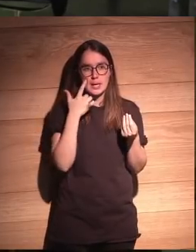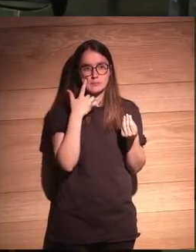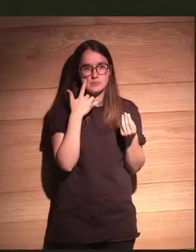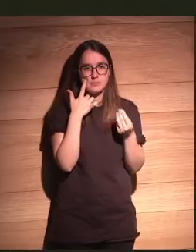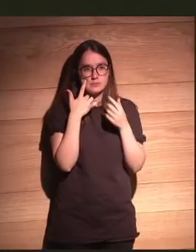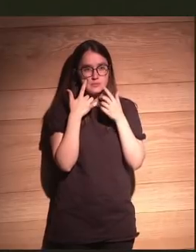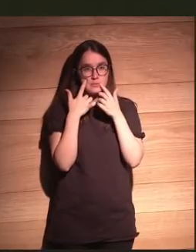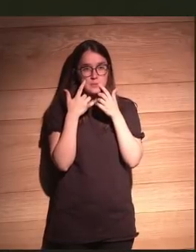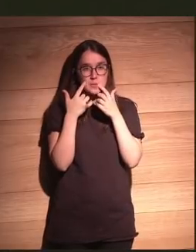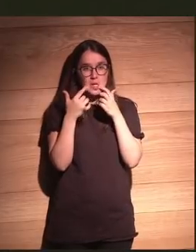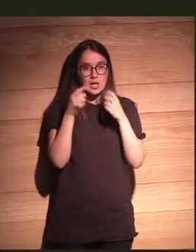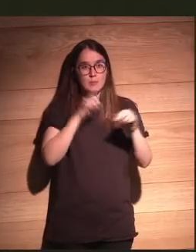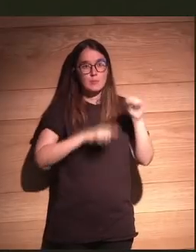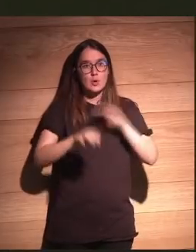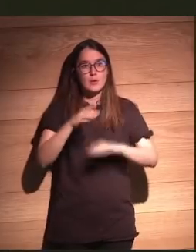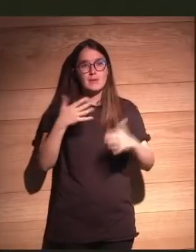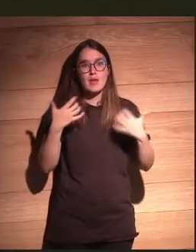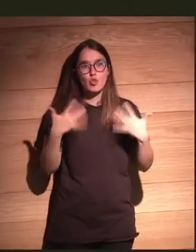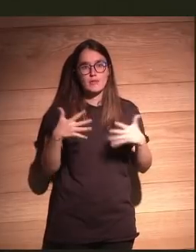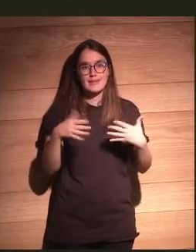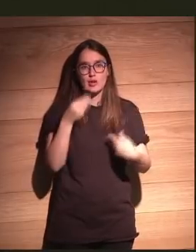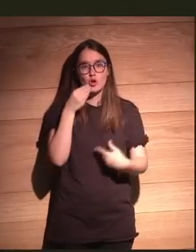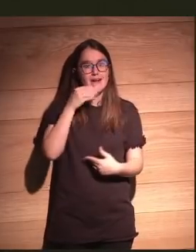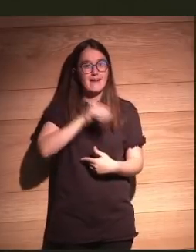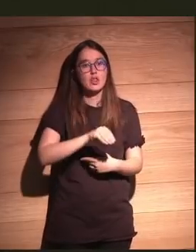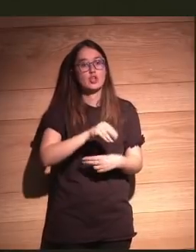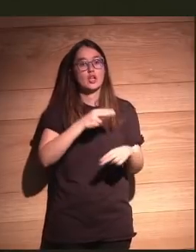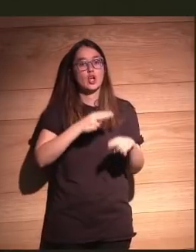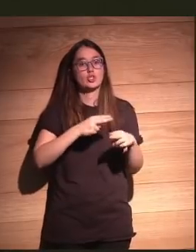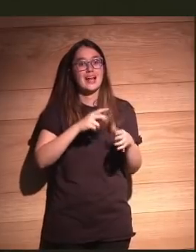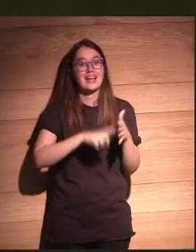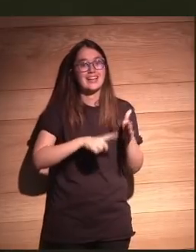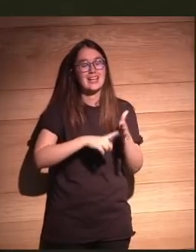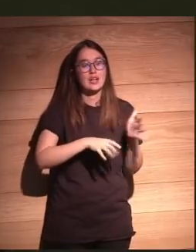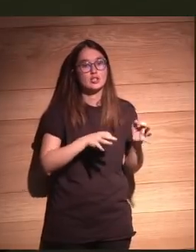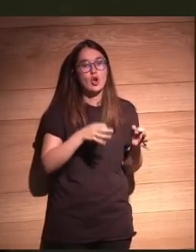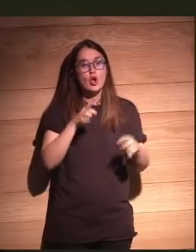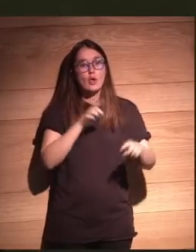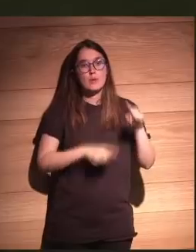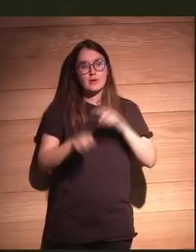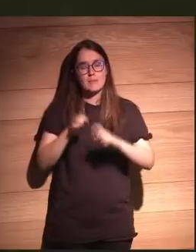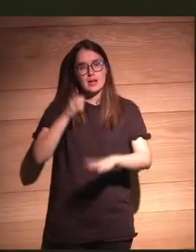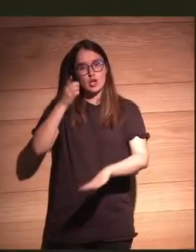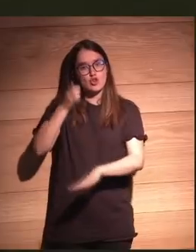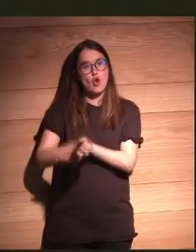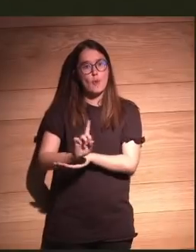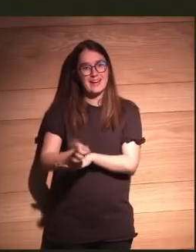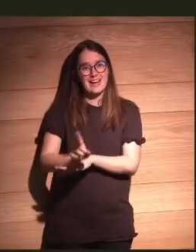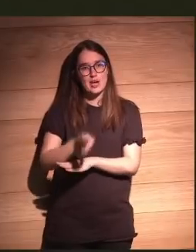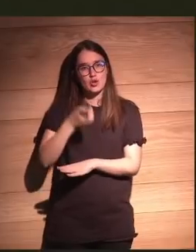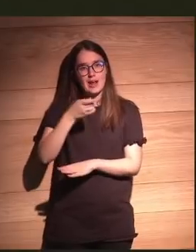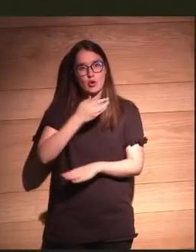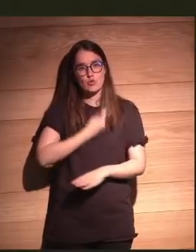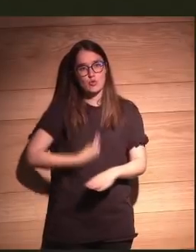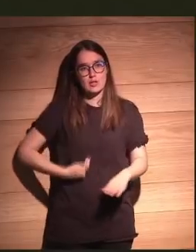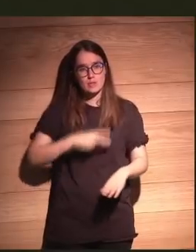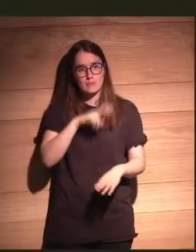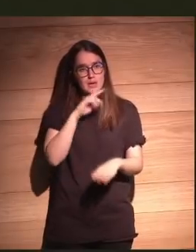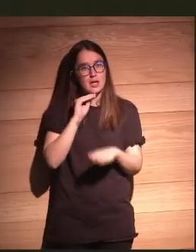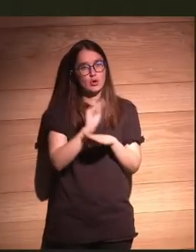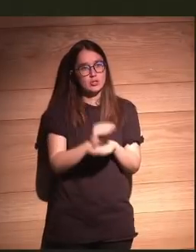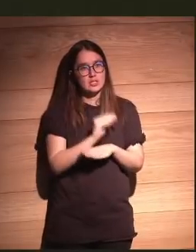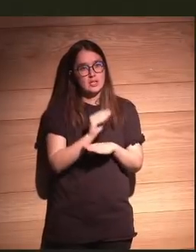dónde estuvo el lío, ¿no? ¿El lío estuvo en la congelación de los alquileres o el lío estuvo en no obligar a los propietarios a conservar? Que